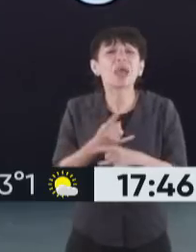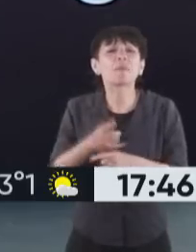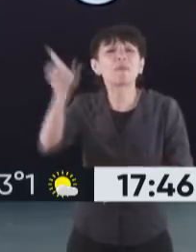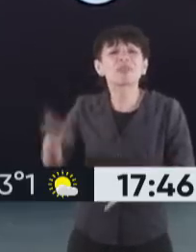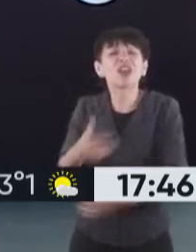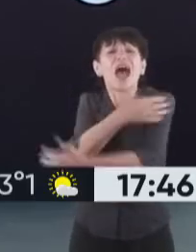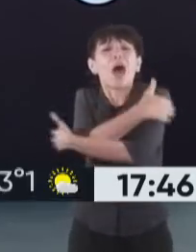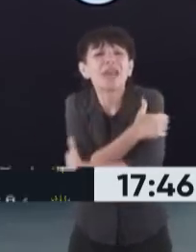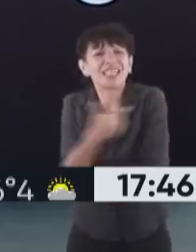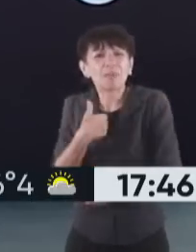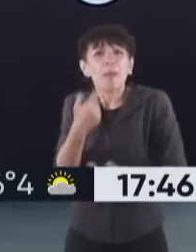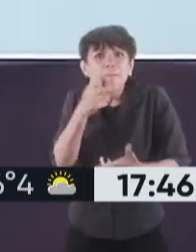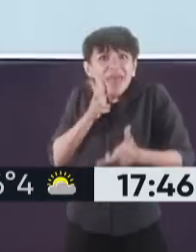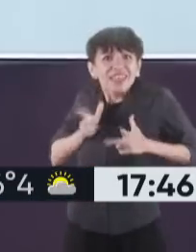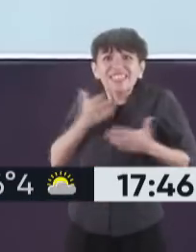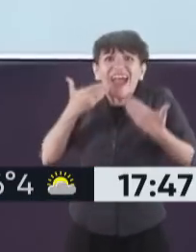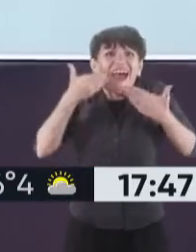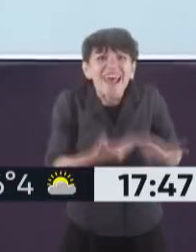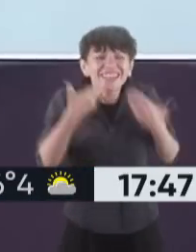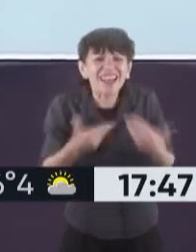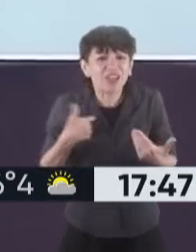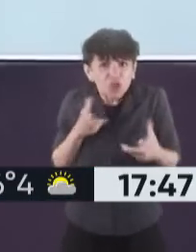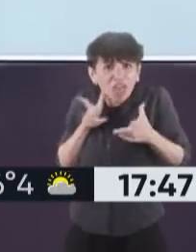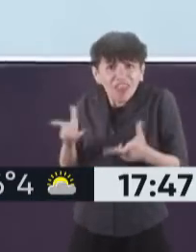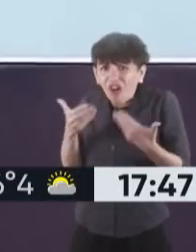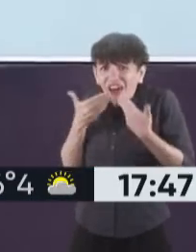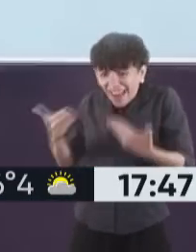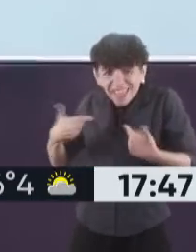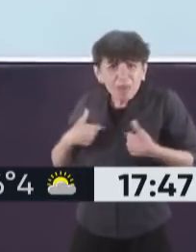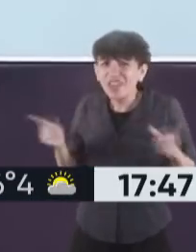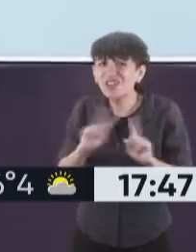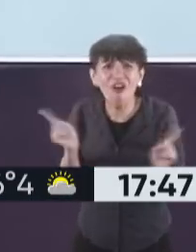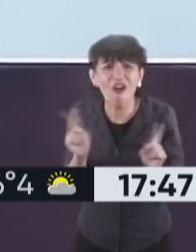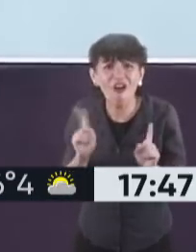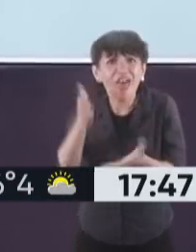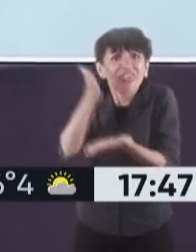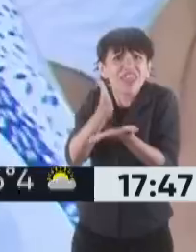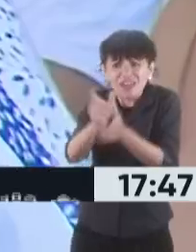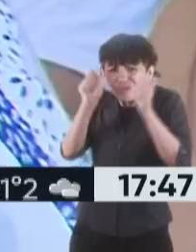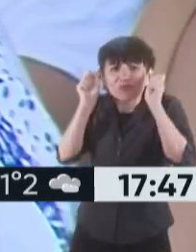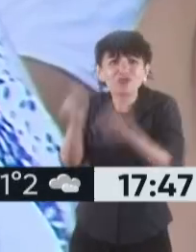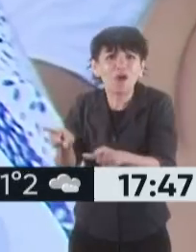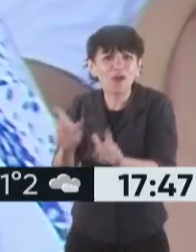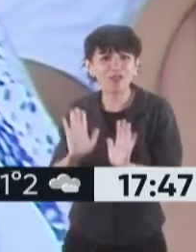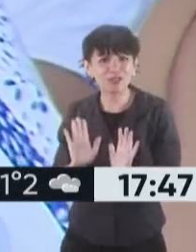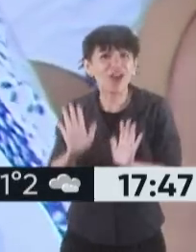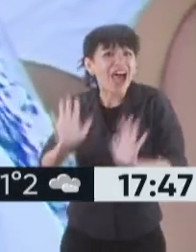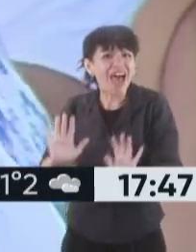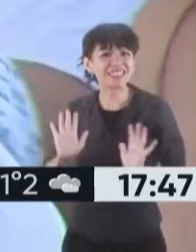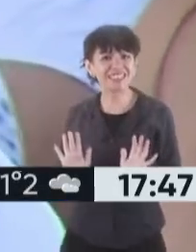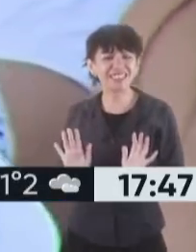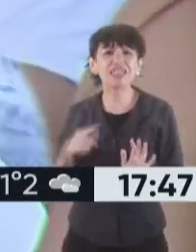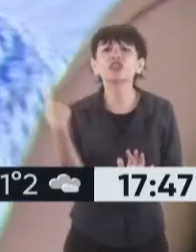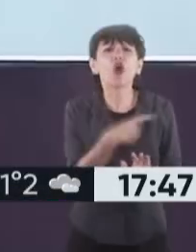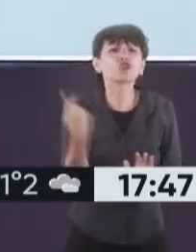saludan, me dicen gracias y les digo no tienen nada que agradecerme. Es un derecho que tienen ustedes, es un derecho. Lo único que